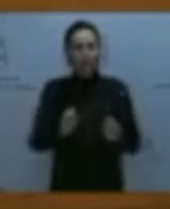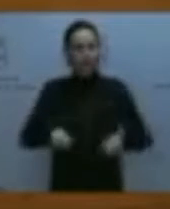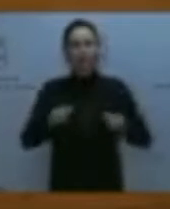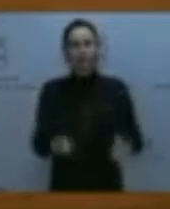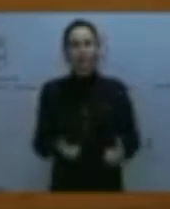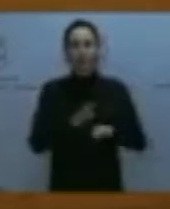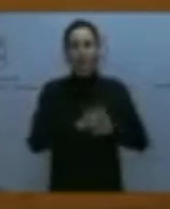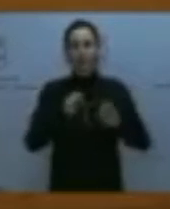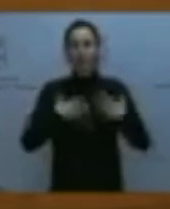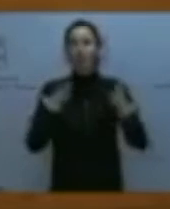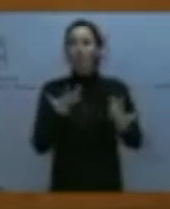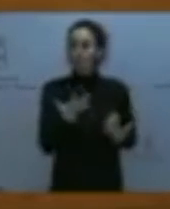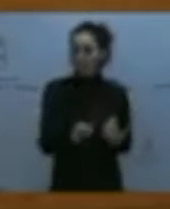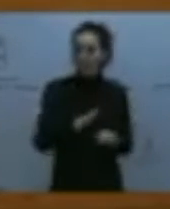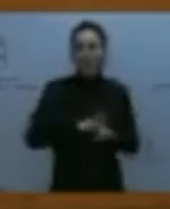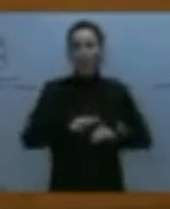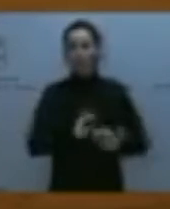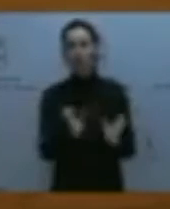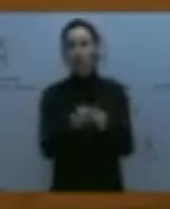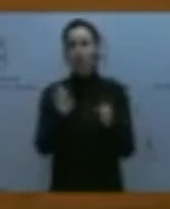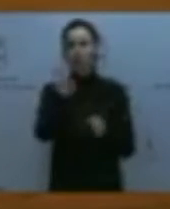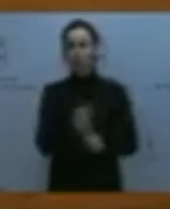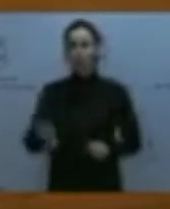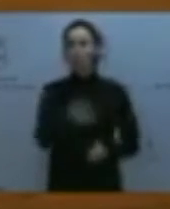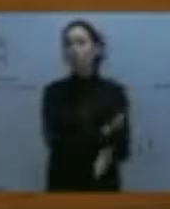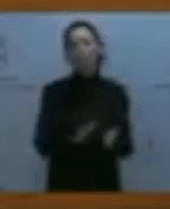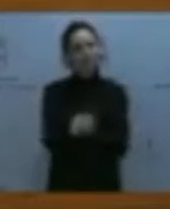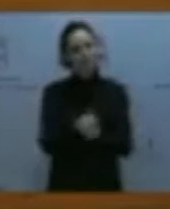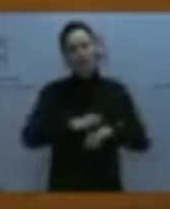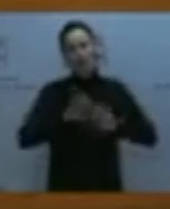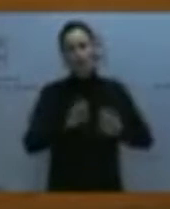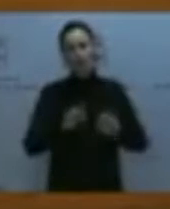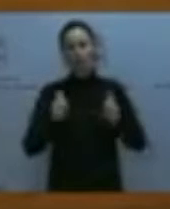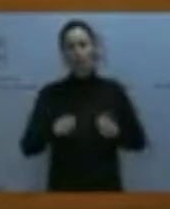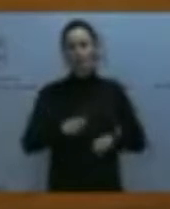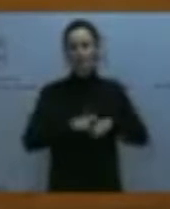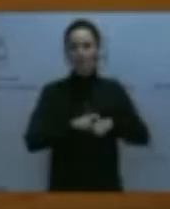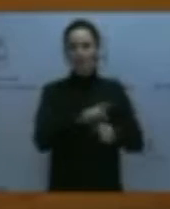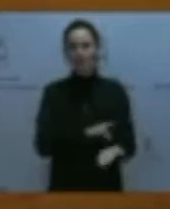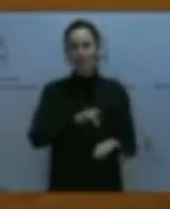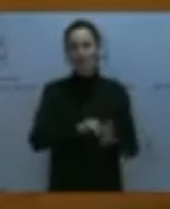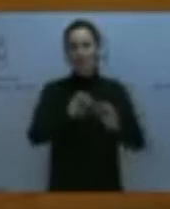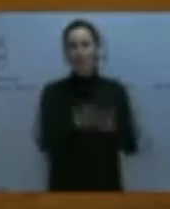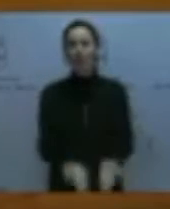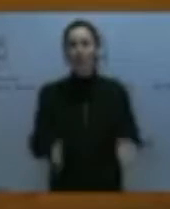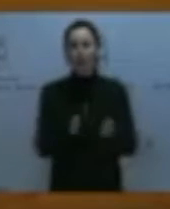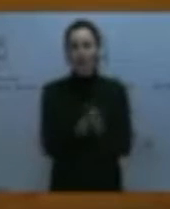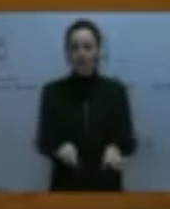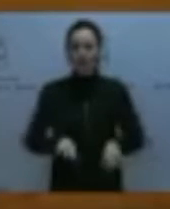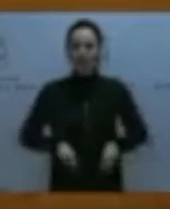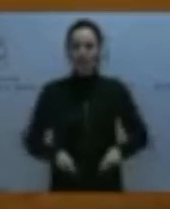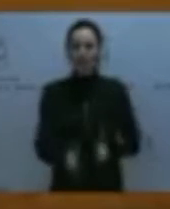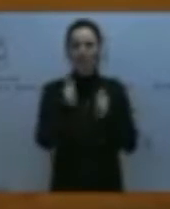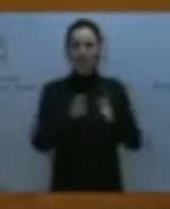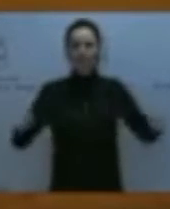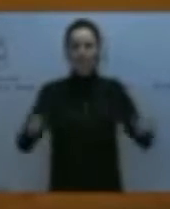de Estados y de la Comunidad sean prioritarias en el reparto de especies sometidas a totales admisibles de captura. En